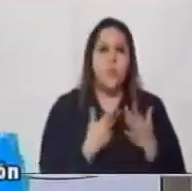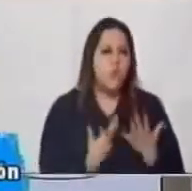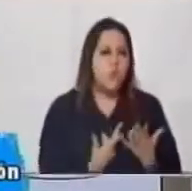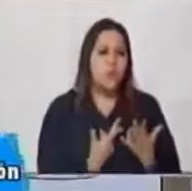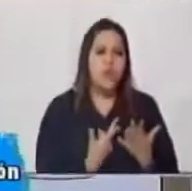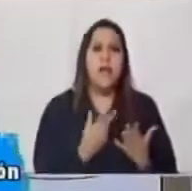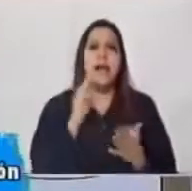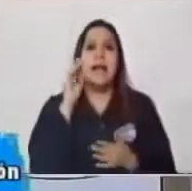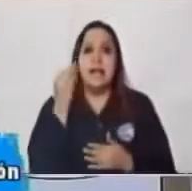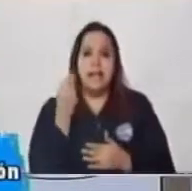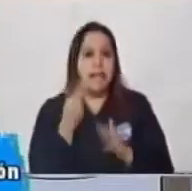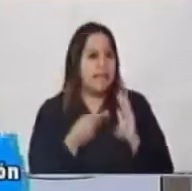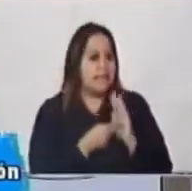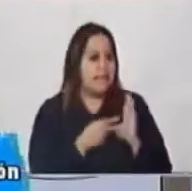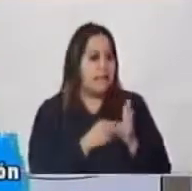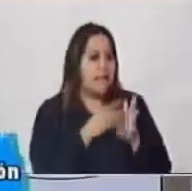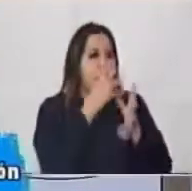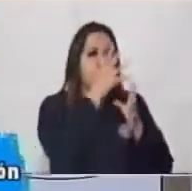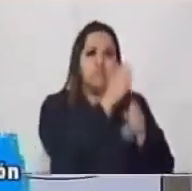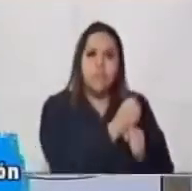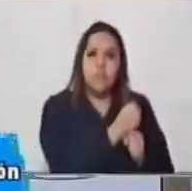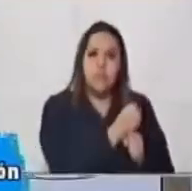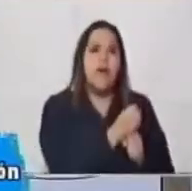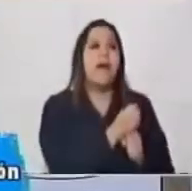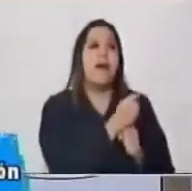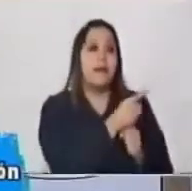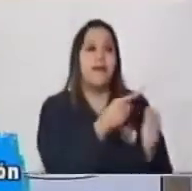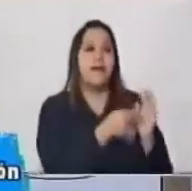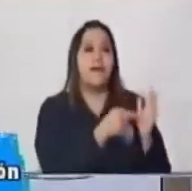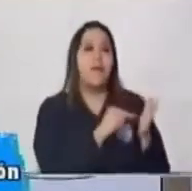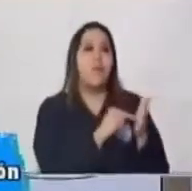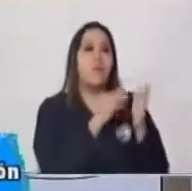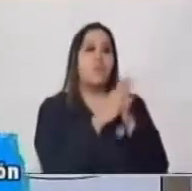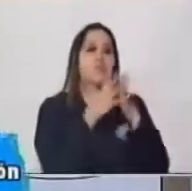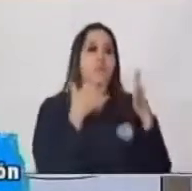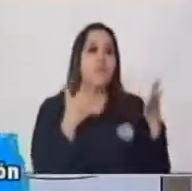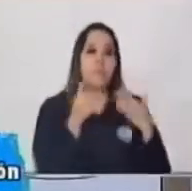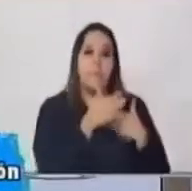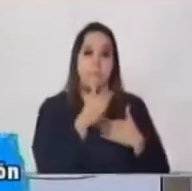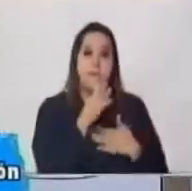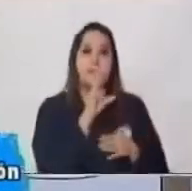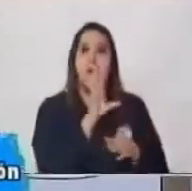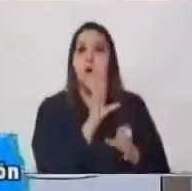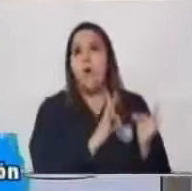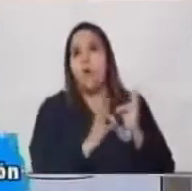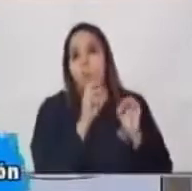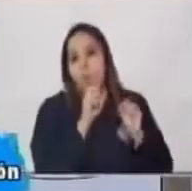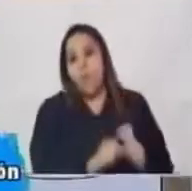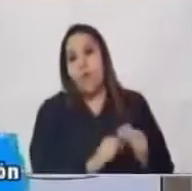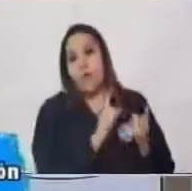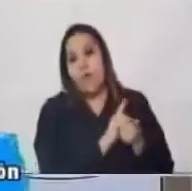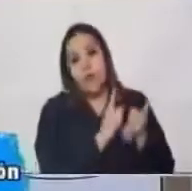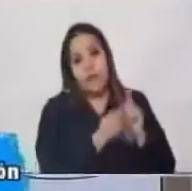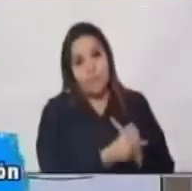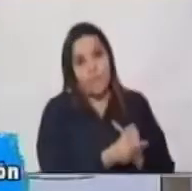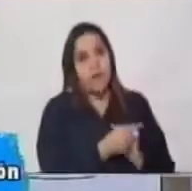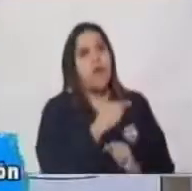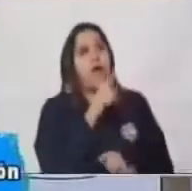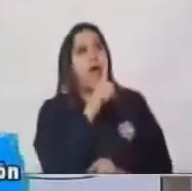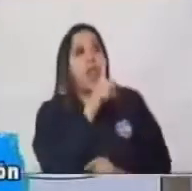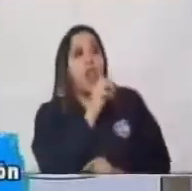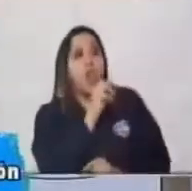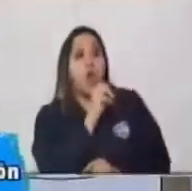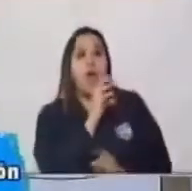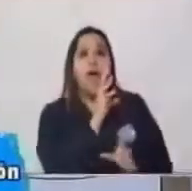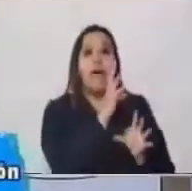pescador? Un gran pez. Y también puedo cambiarlo por un pronombre como lo, los, la,